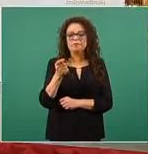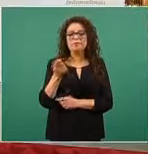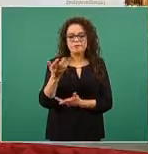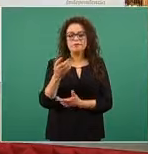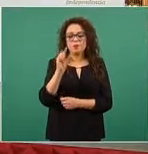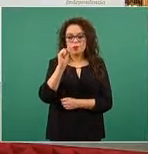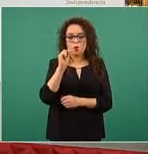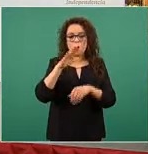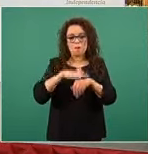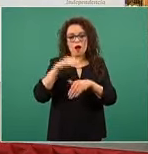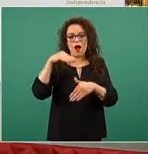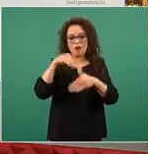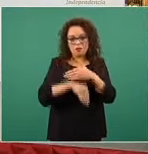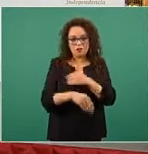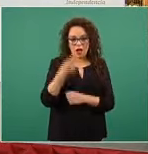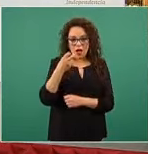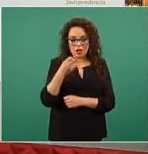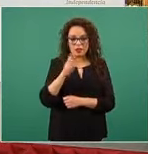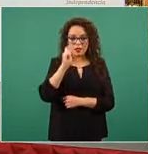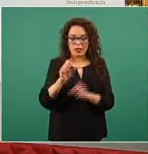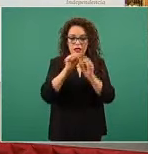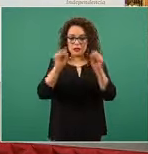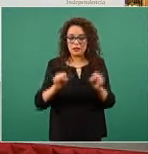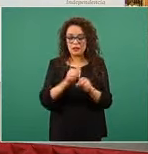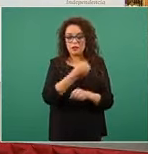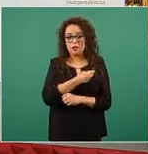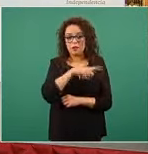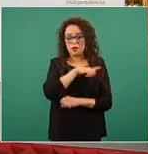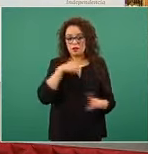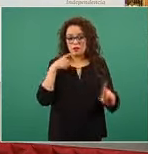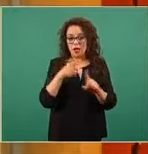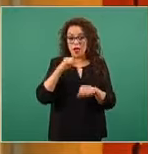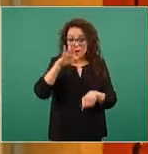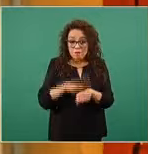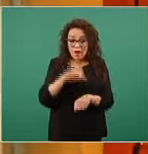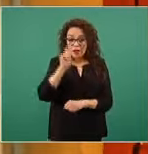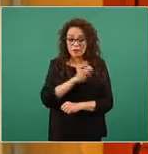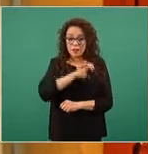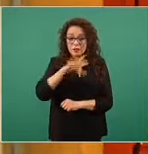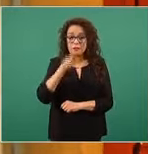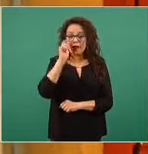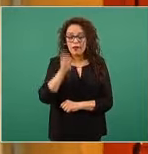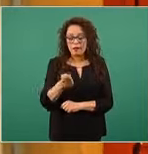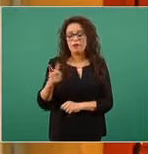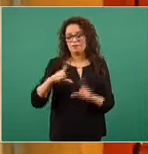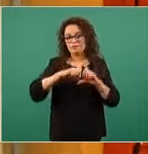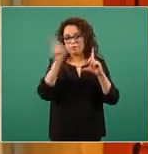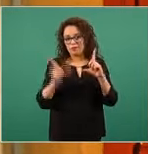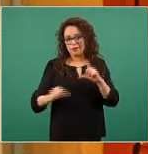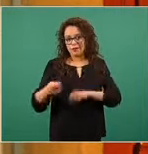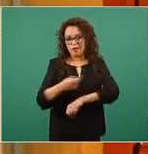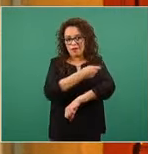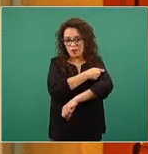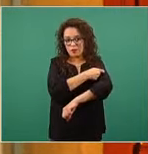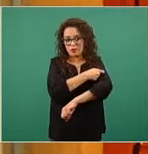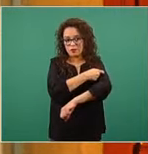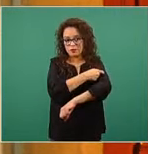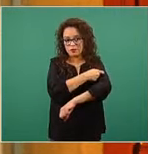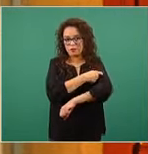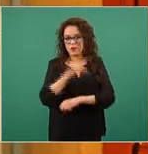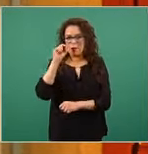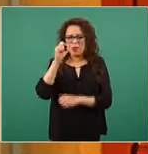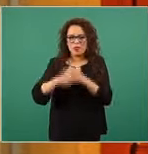del sistema de salud pública y en particular del programa de vacunación durante al menos los últimos